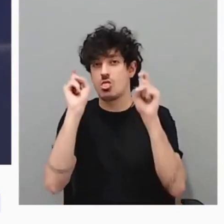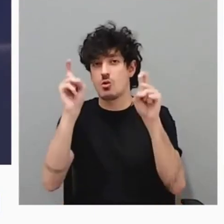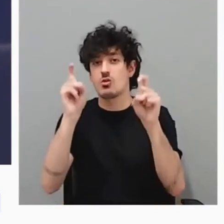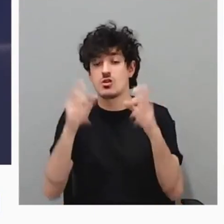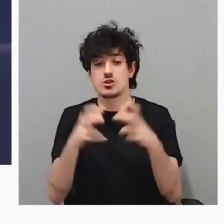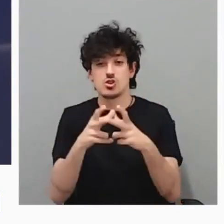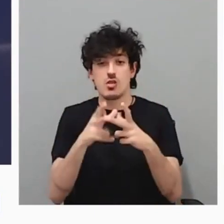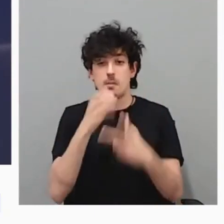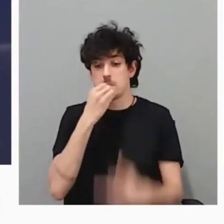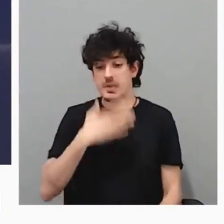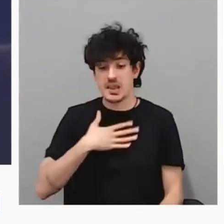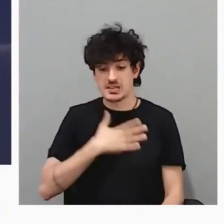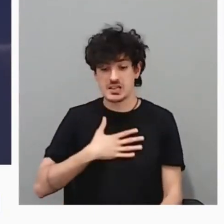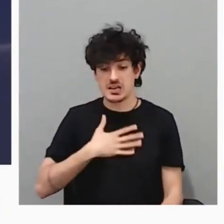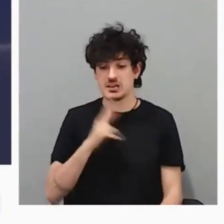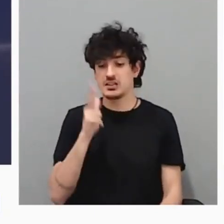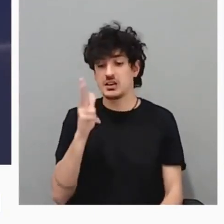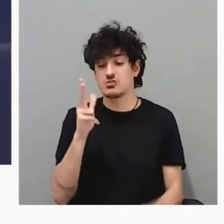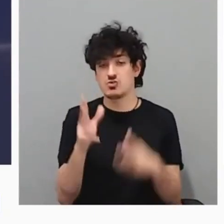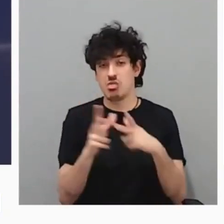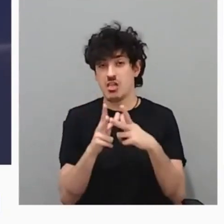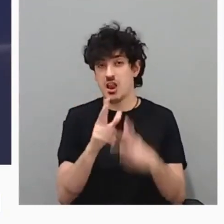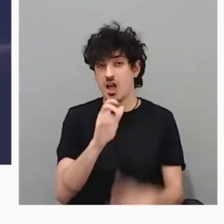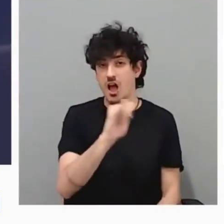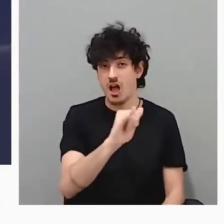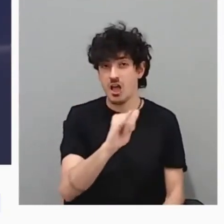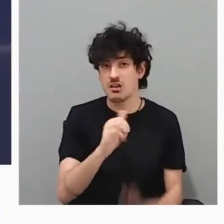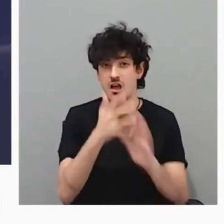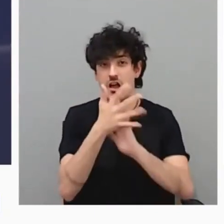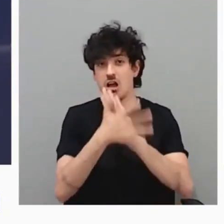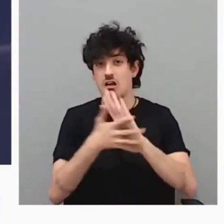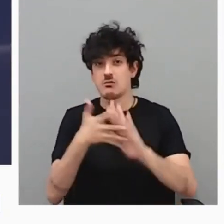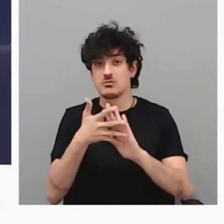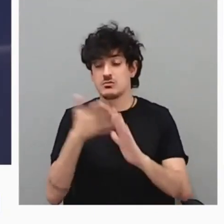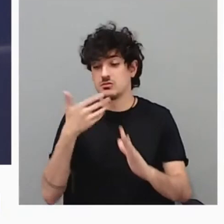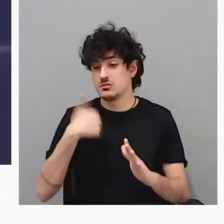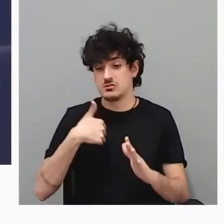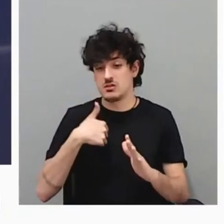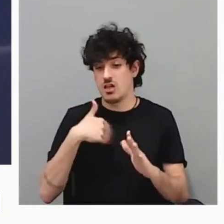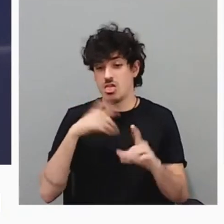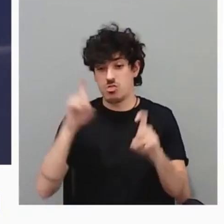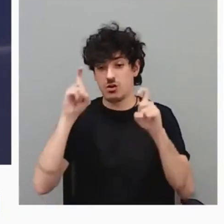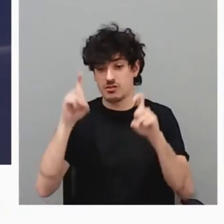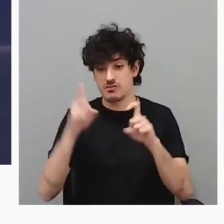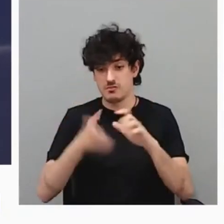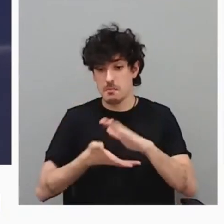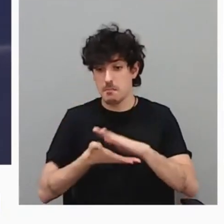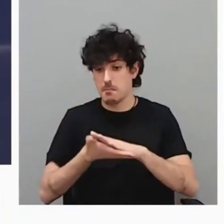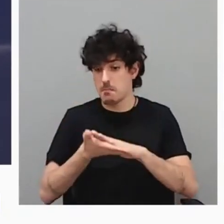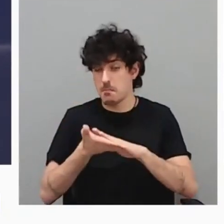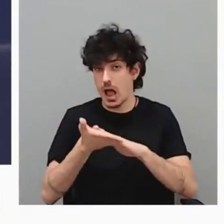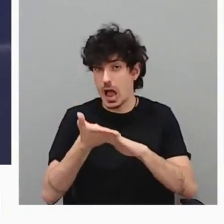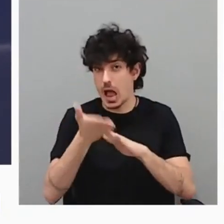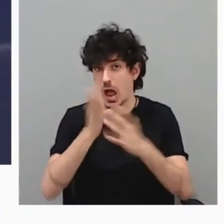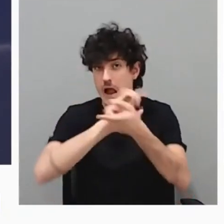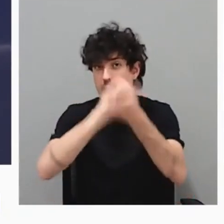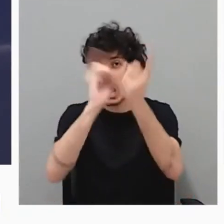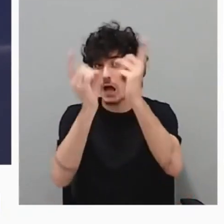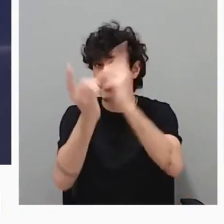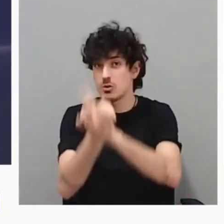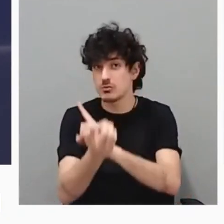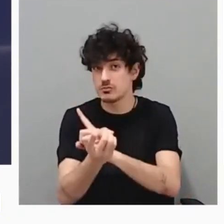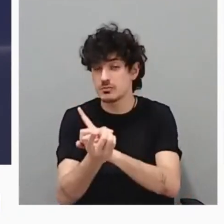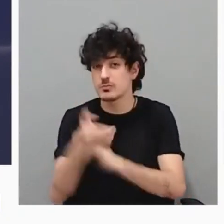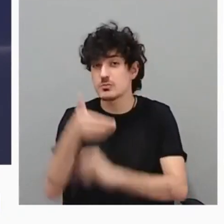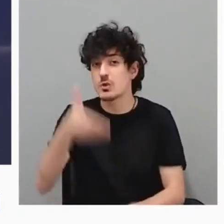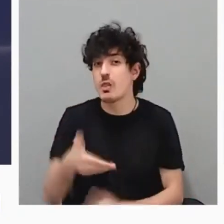hay unos derechos sociales, si estamos hablando de que la palanca del cambio en la educación, esto se mira en los presupuestos. ¿Cuál es el